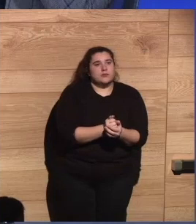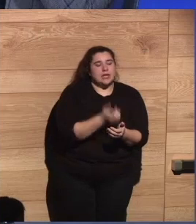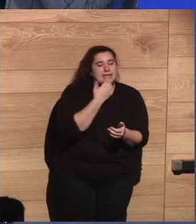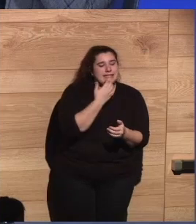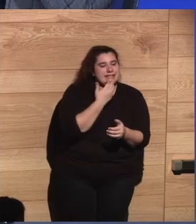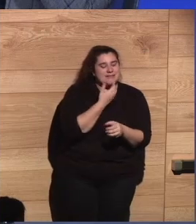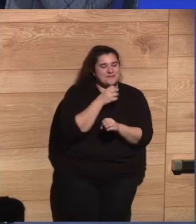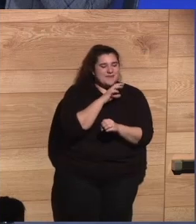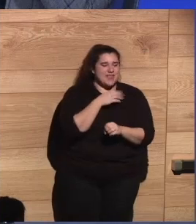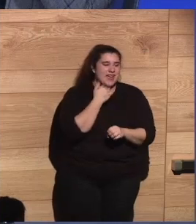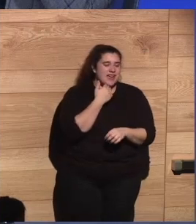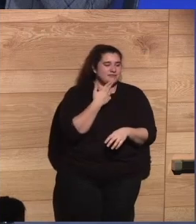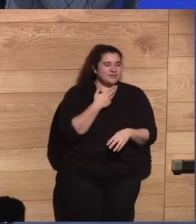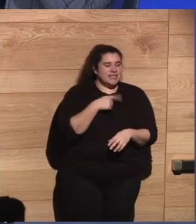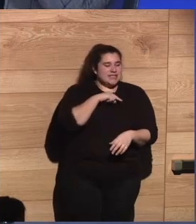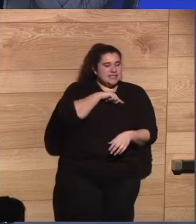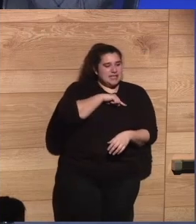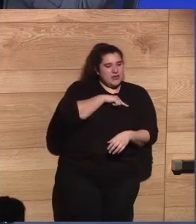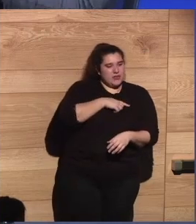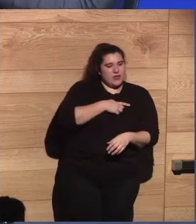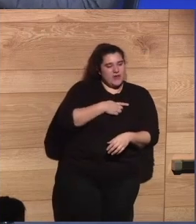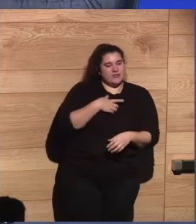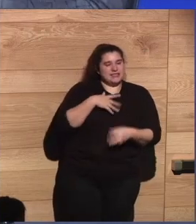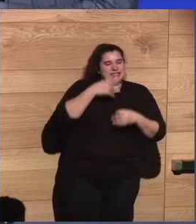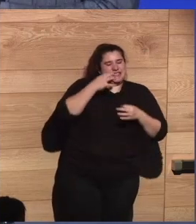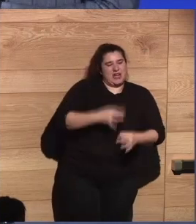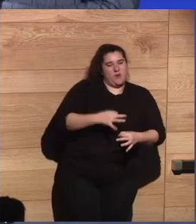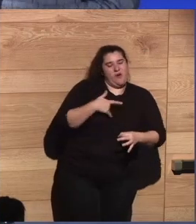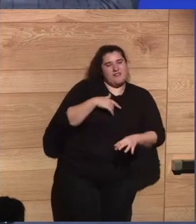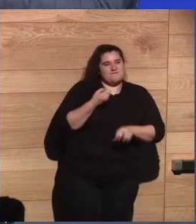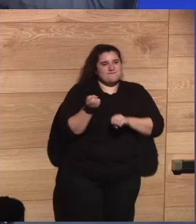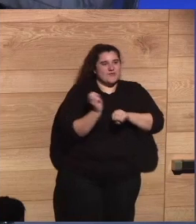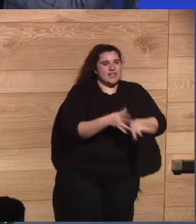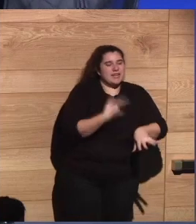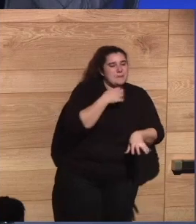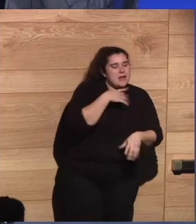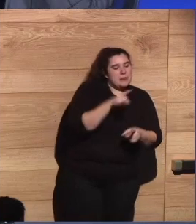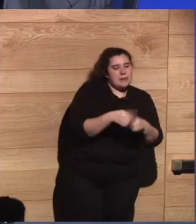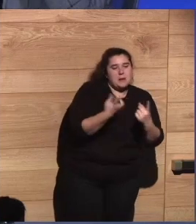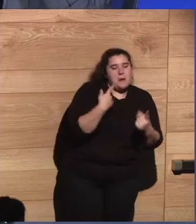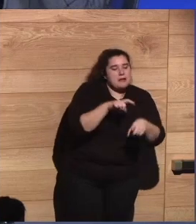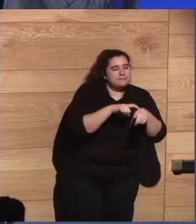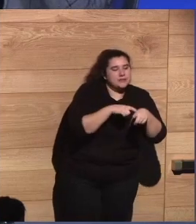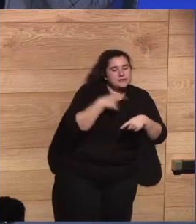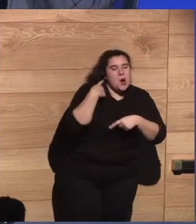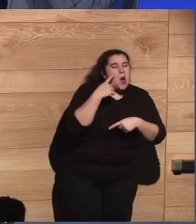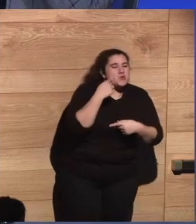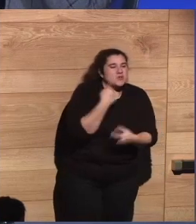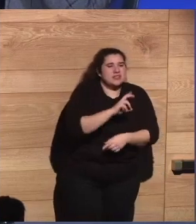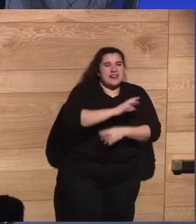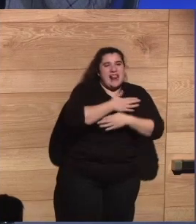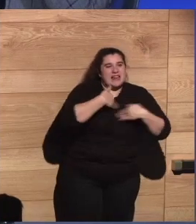si quieres abandonar la sensación de seguridad de una cierta rutina, sea la que sea la artística, la